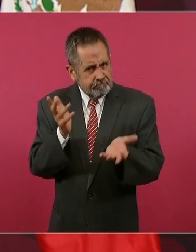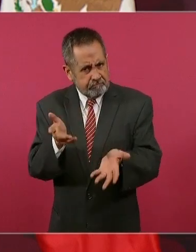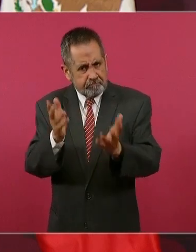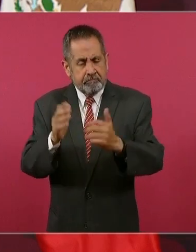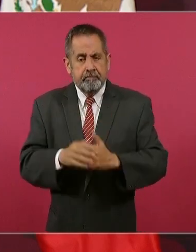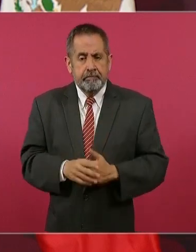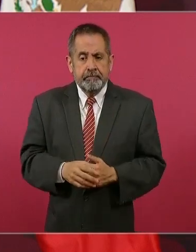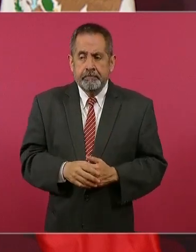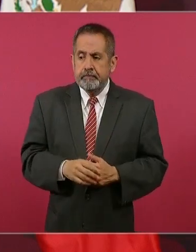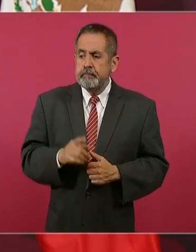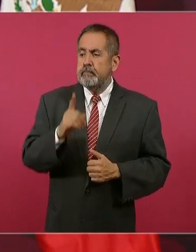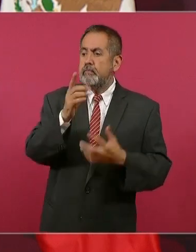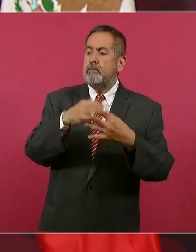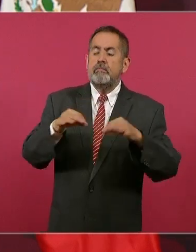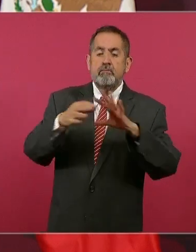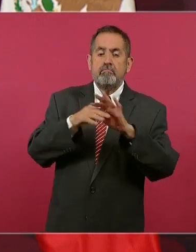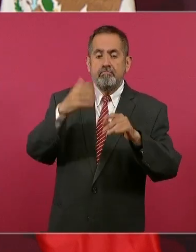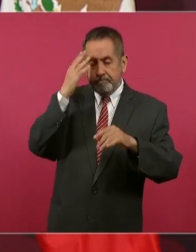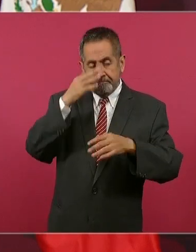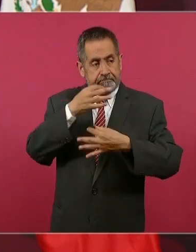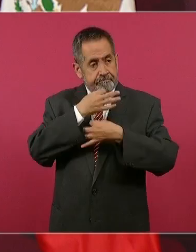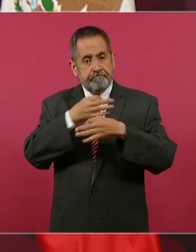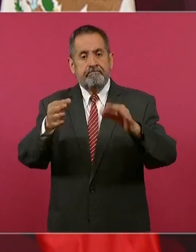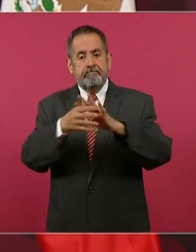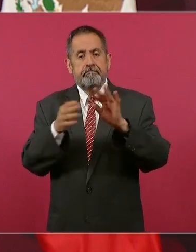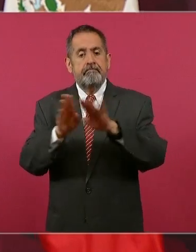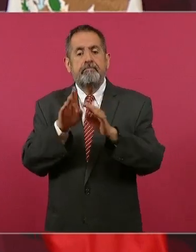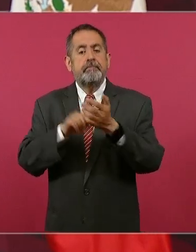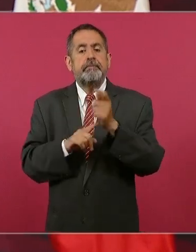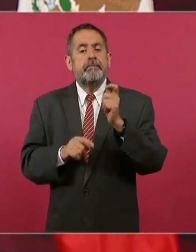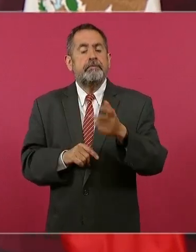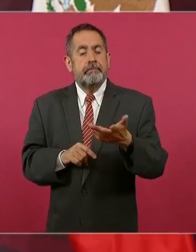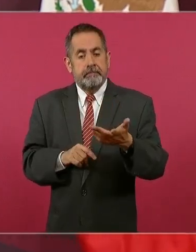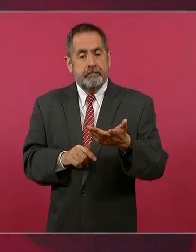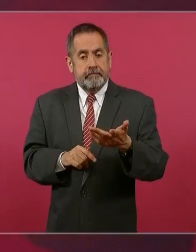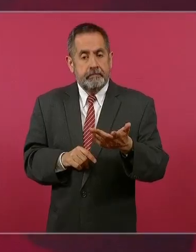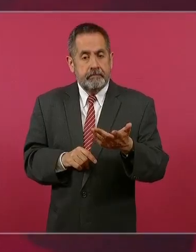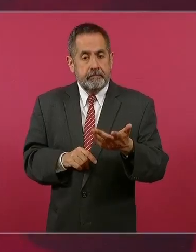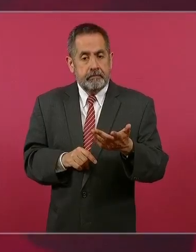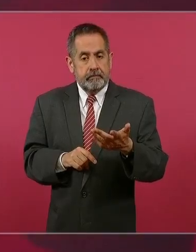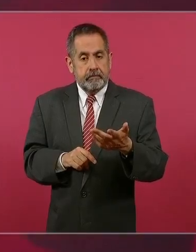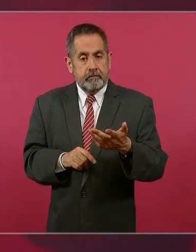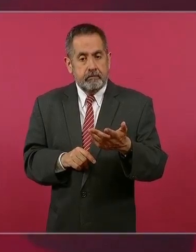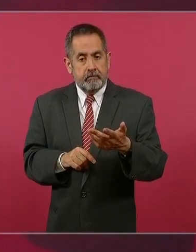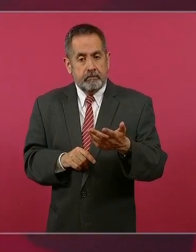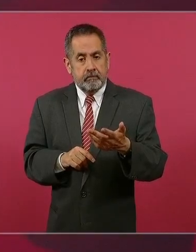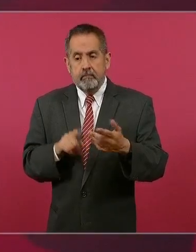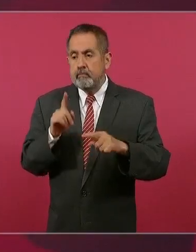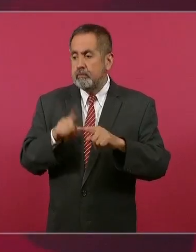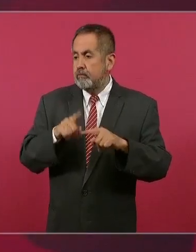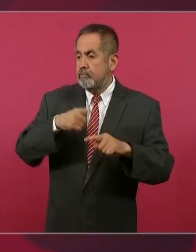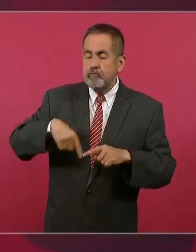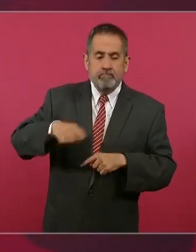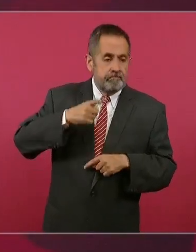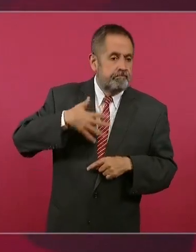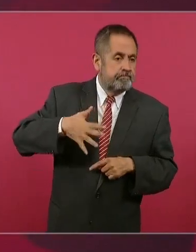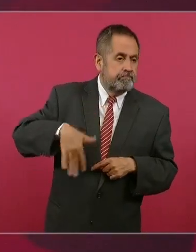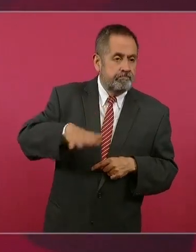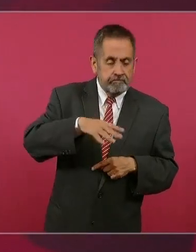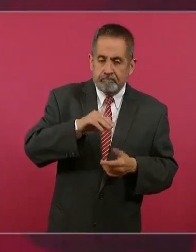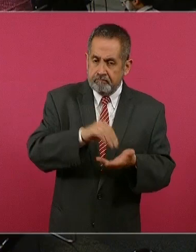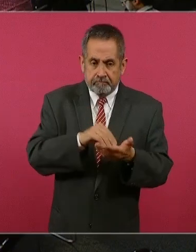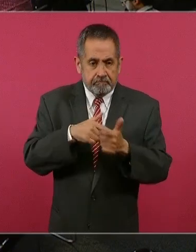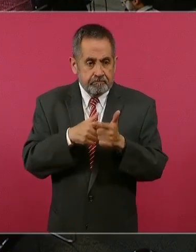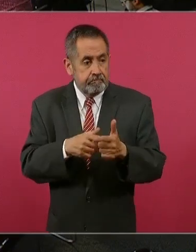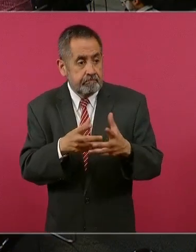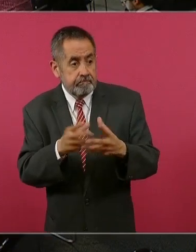Sí es importante que se sepa de que estamos constantemente en la búsqueda de desaparecidos,